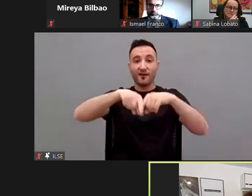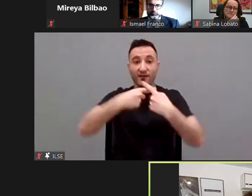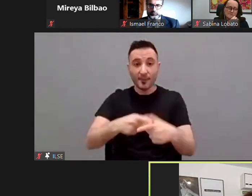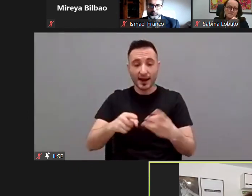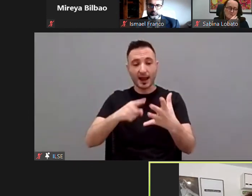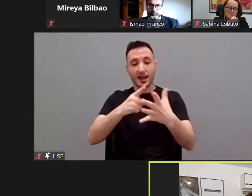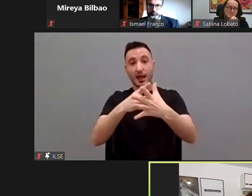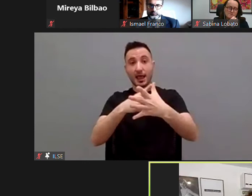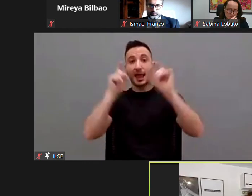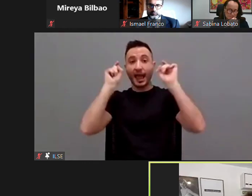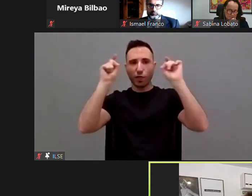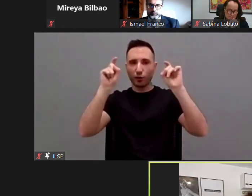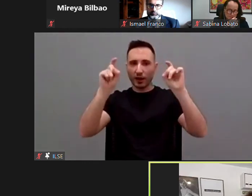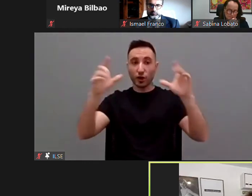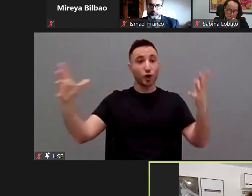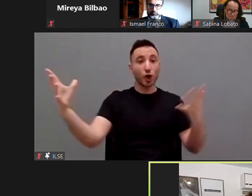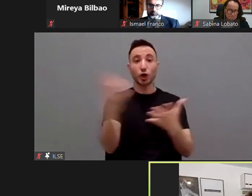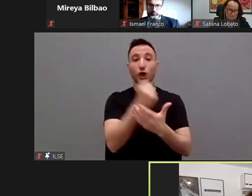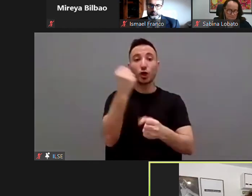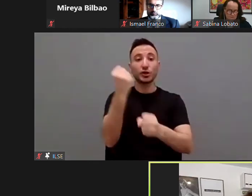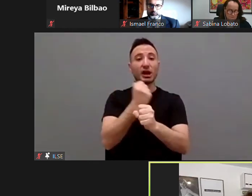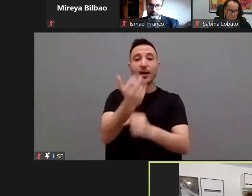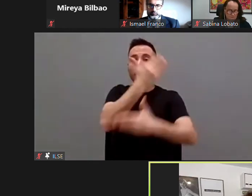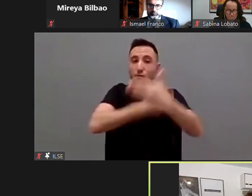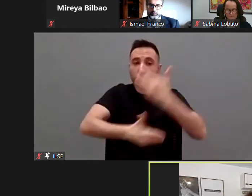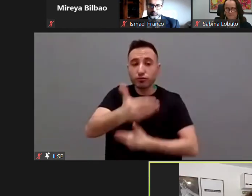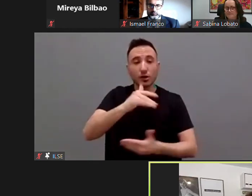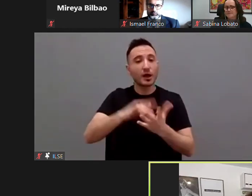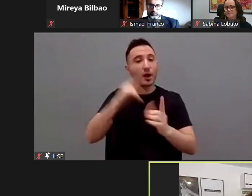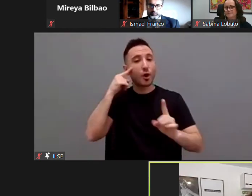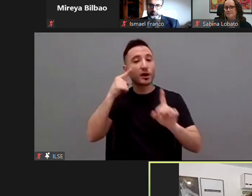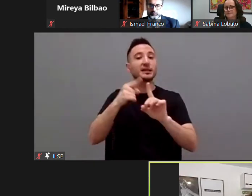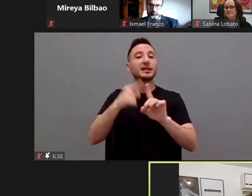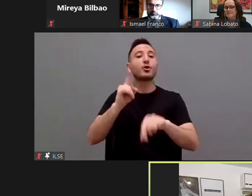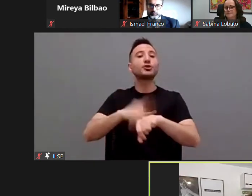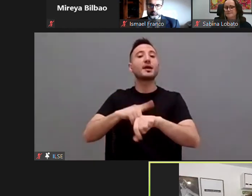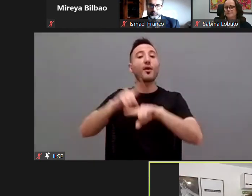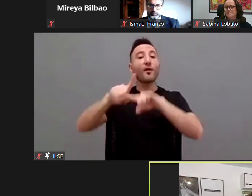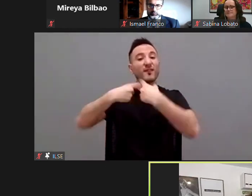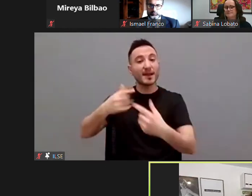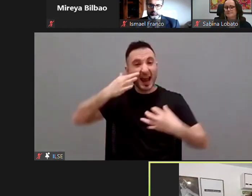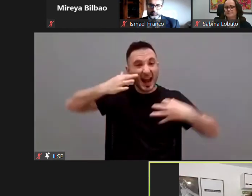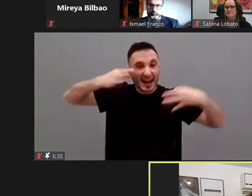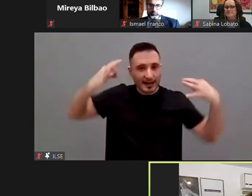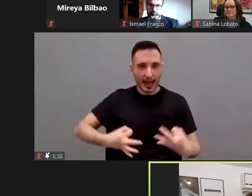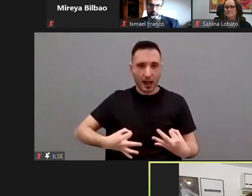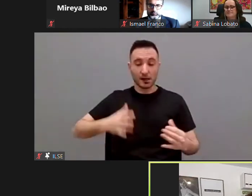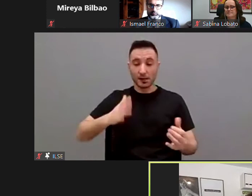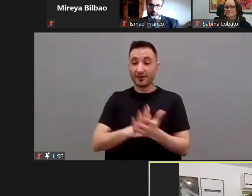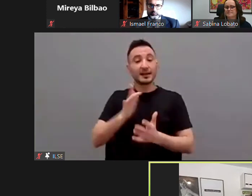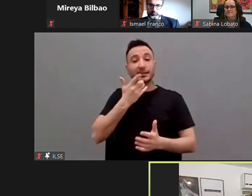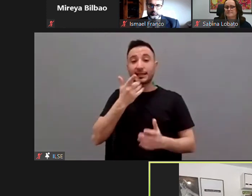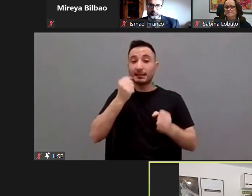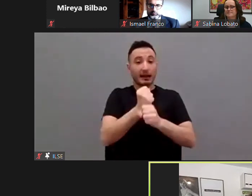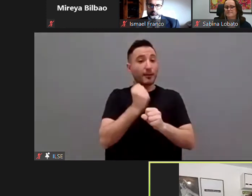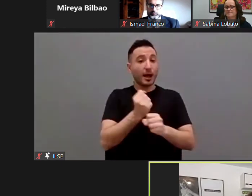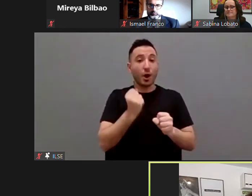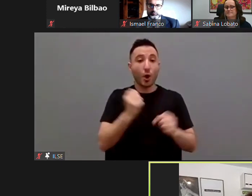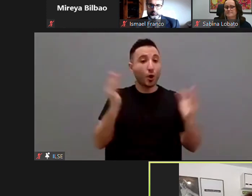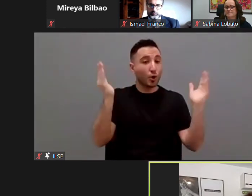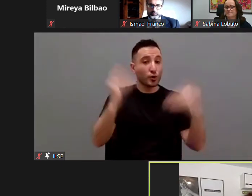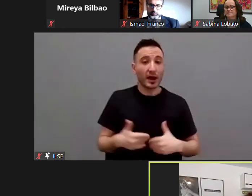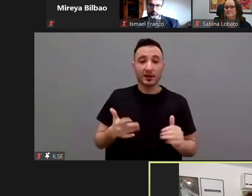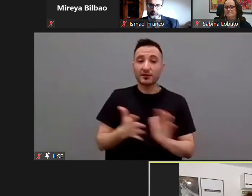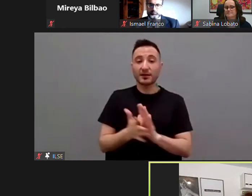educación. Entonces, hasta que no estemos todos trabajando en pro de una conciliación real, pues seguirá pasando cosas como las que pasan a día de hoy, que parece más